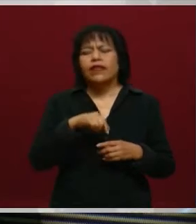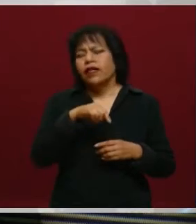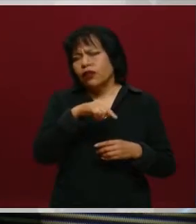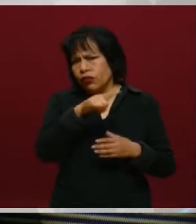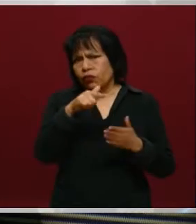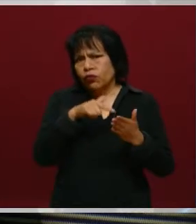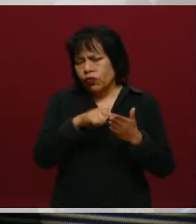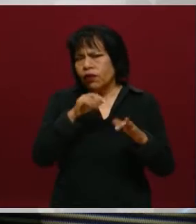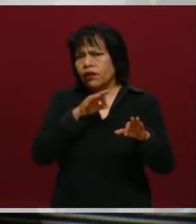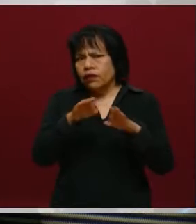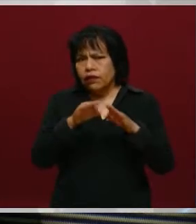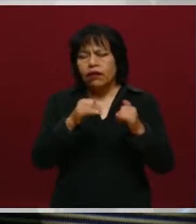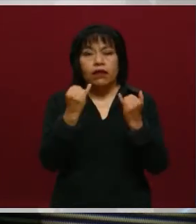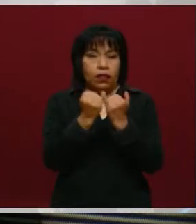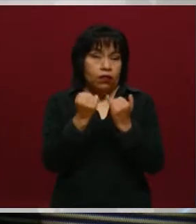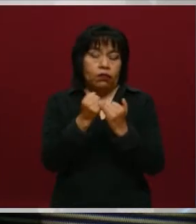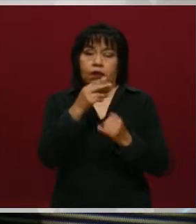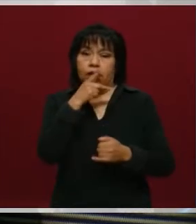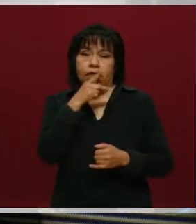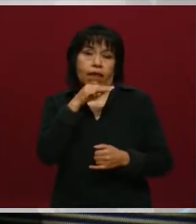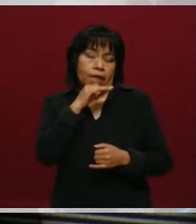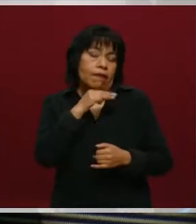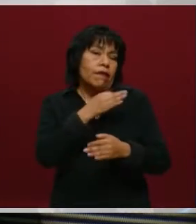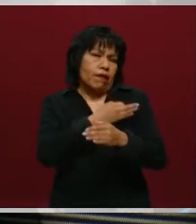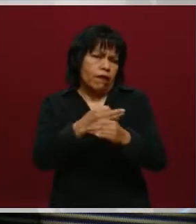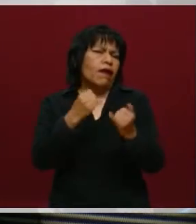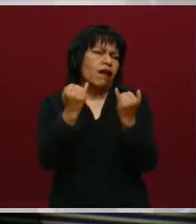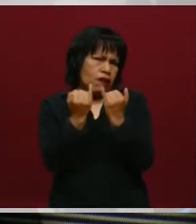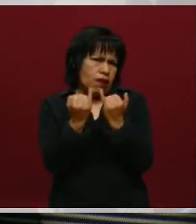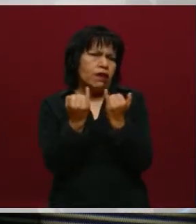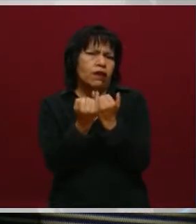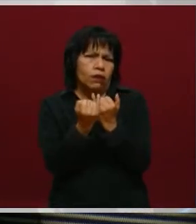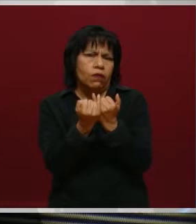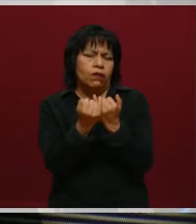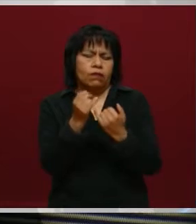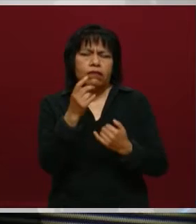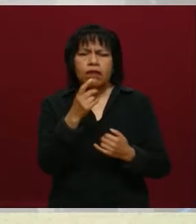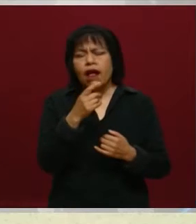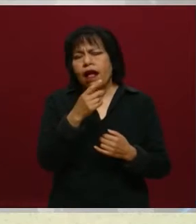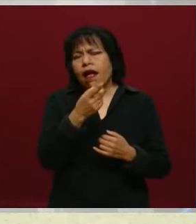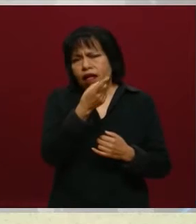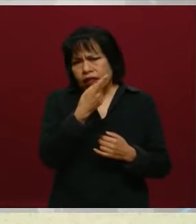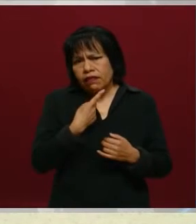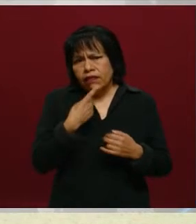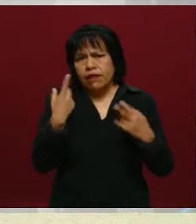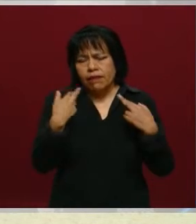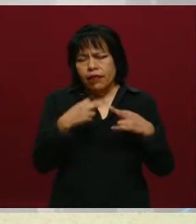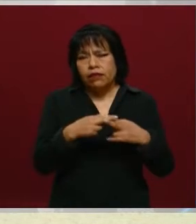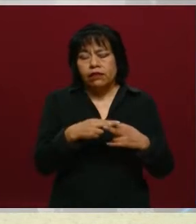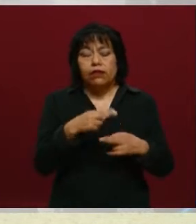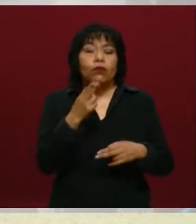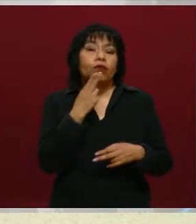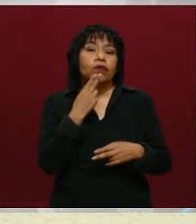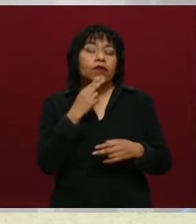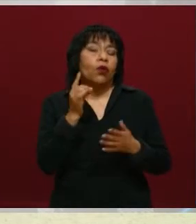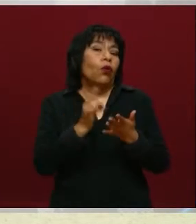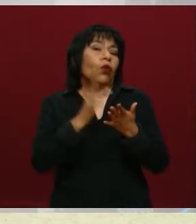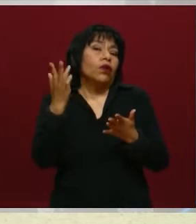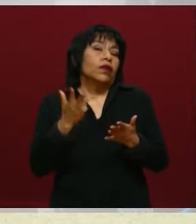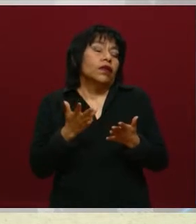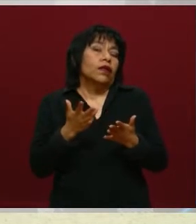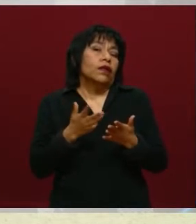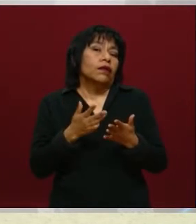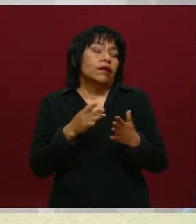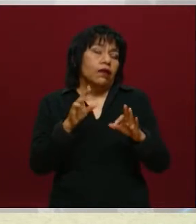ya sea también como padres de familia hay maestros que nos retroalimentan y nos dicen bueno no solamente me ha servido para la